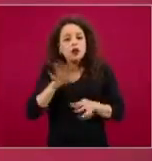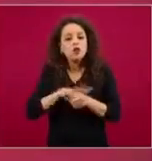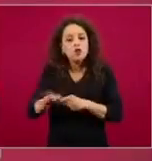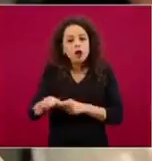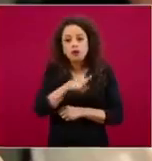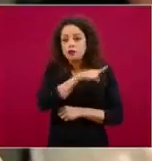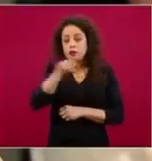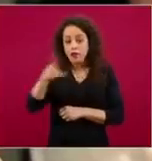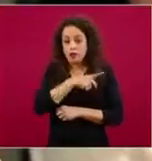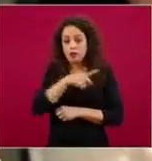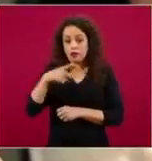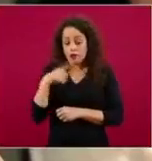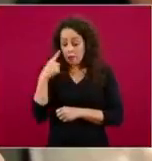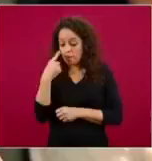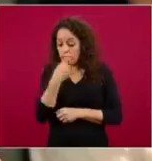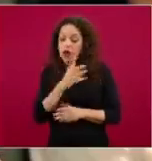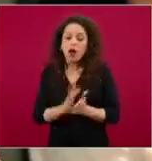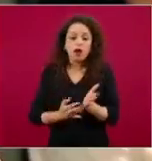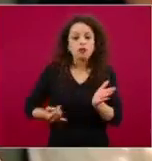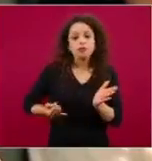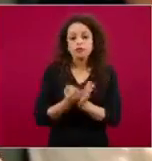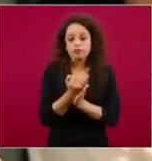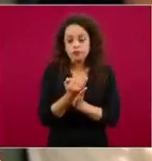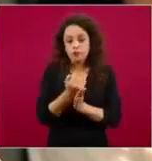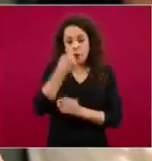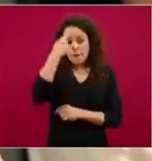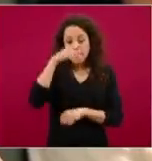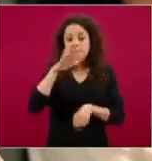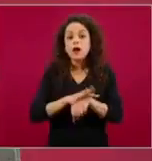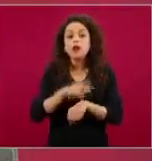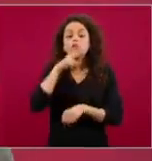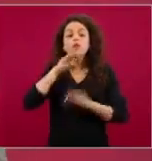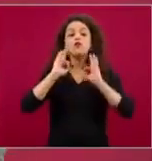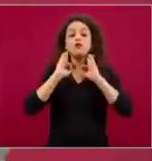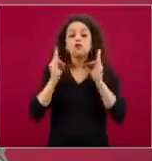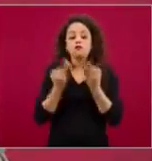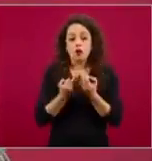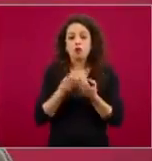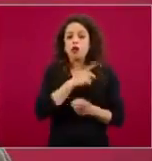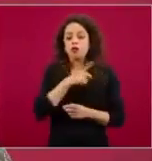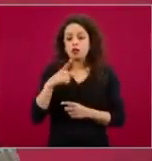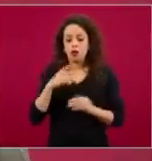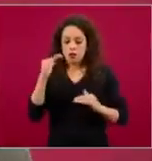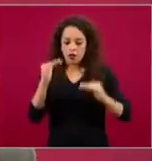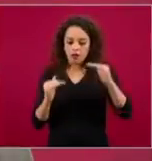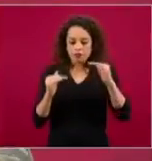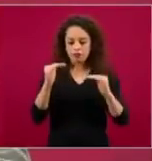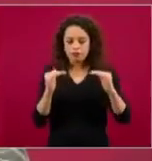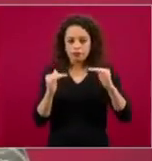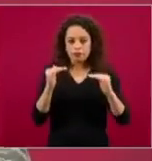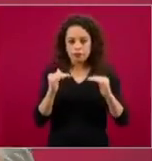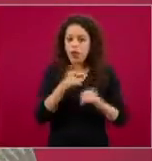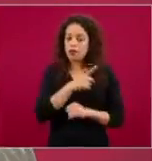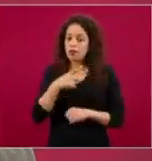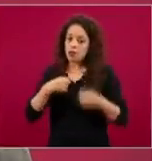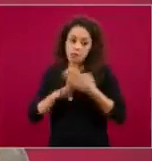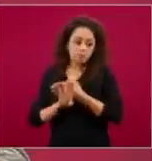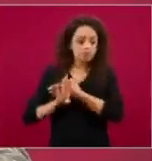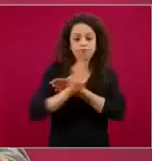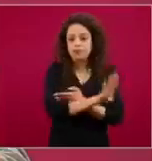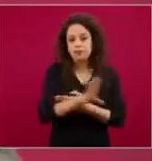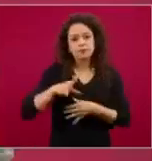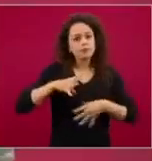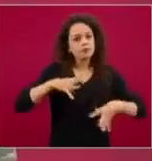decisiones para balancear de la manera más apropiada posible la situación de prevenir los contagios